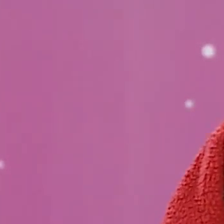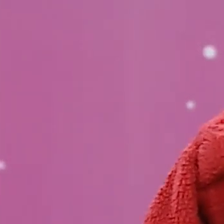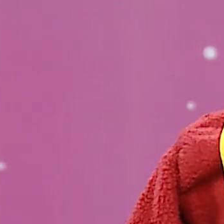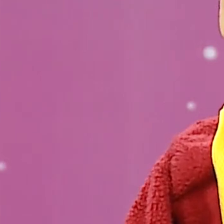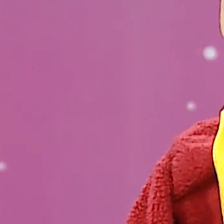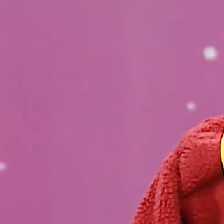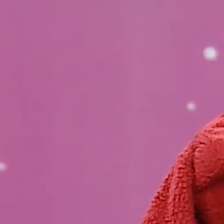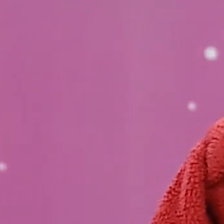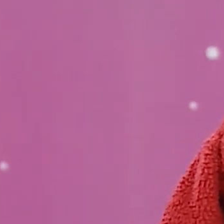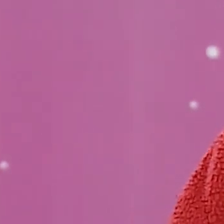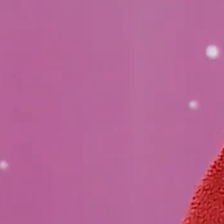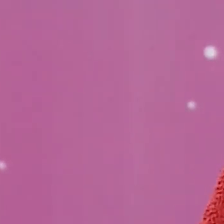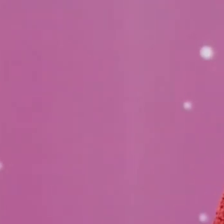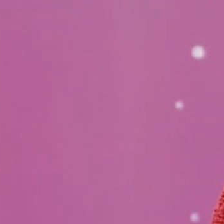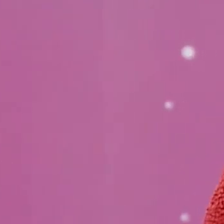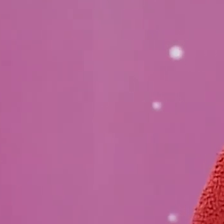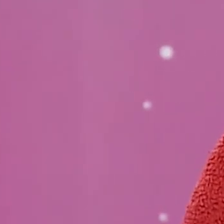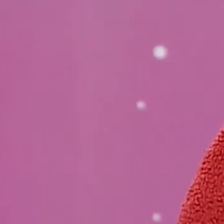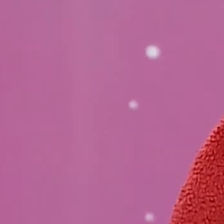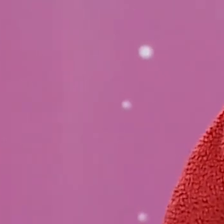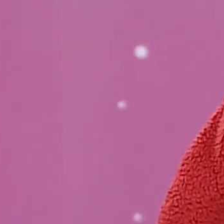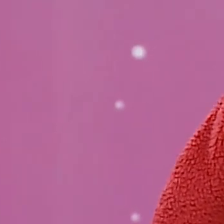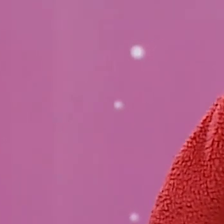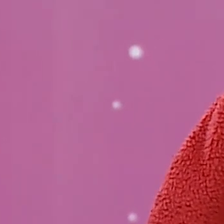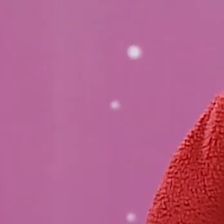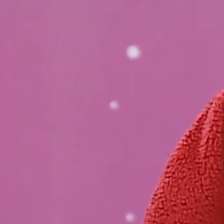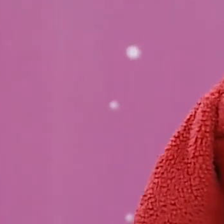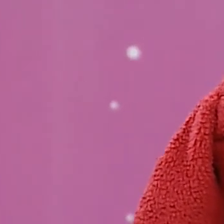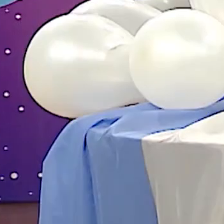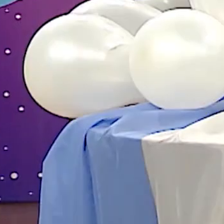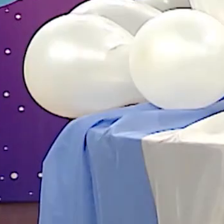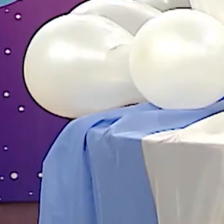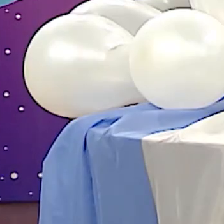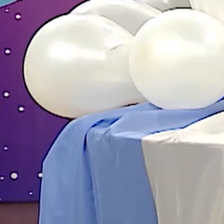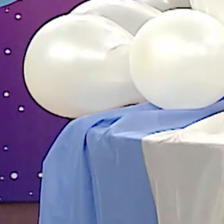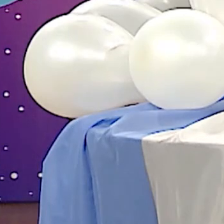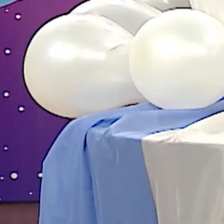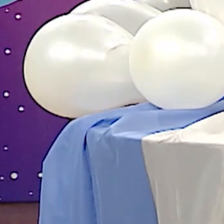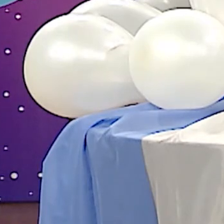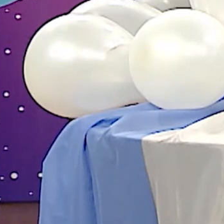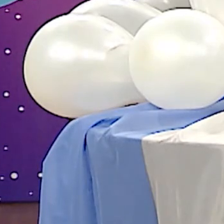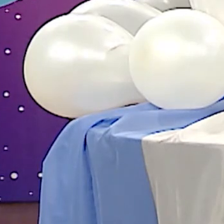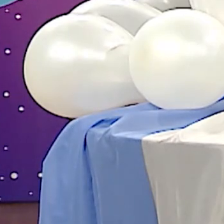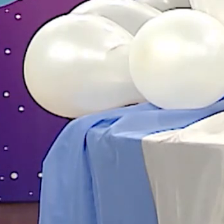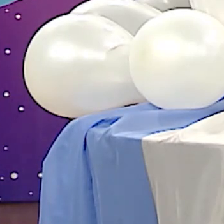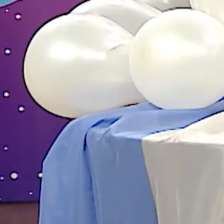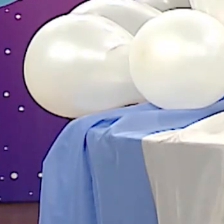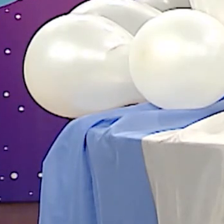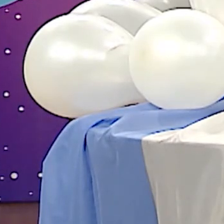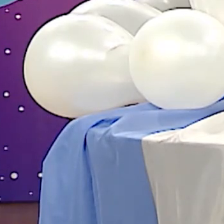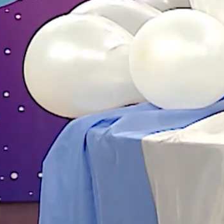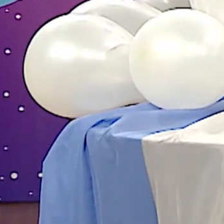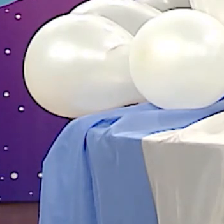de orgullo, con amor siempre te canta. Vamos al final, profe.